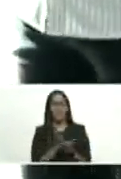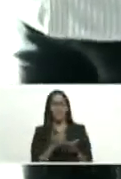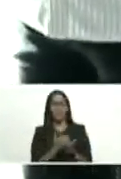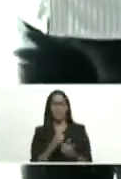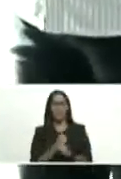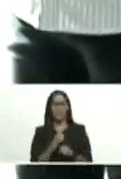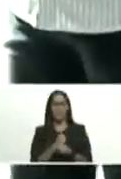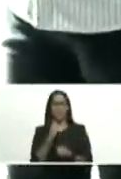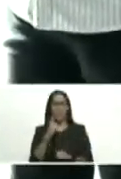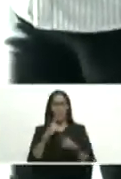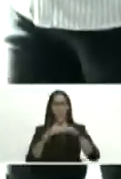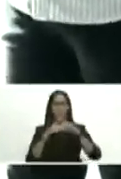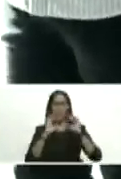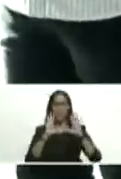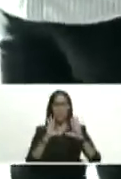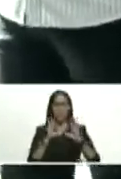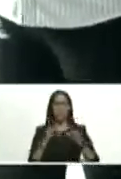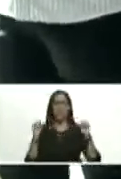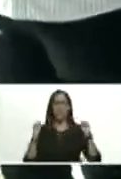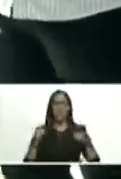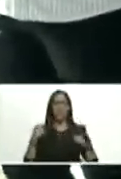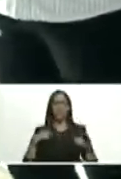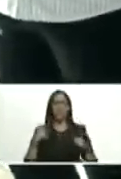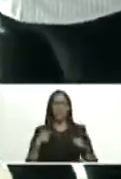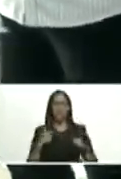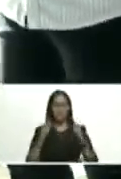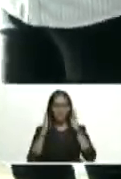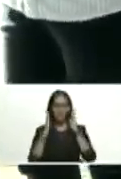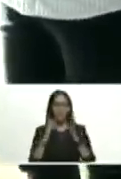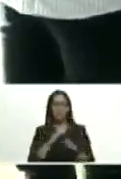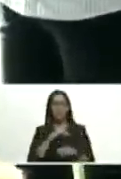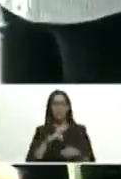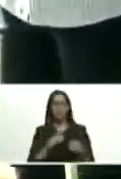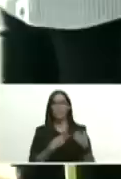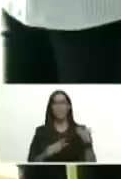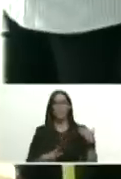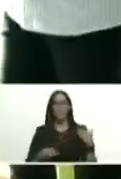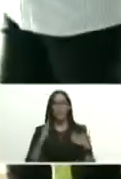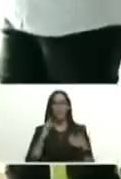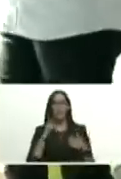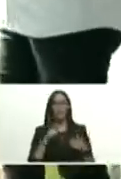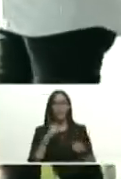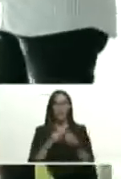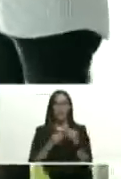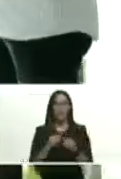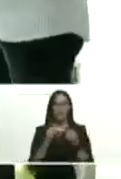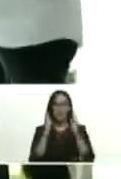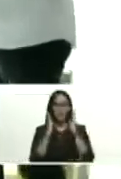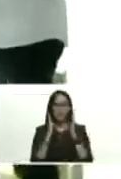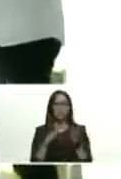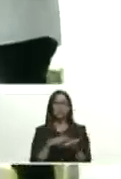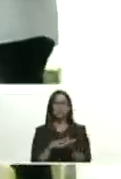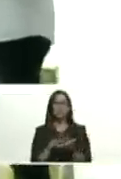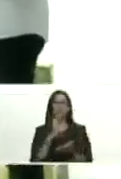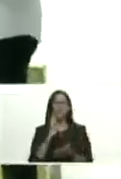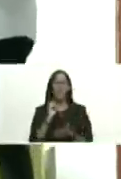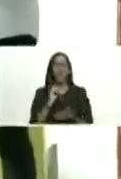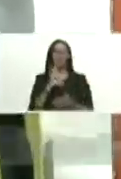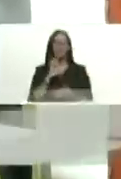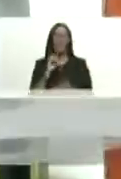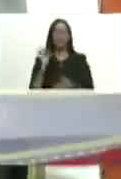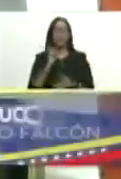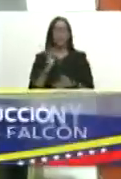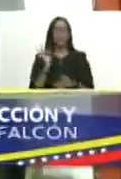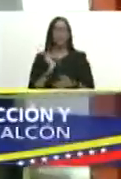del 1x10 del buen gobierno hoy tiene priorizado, y que nuestra viceministra y usted hacía referencia sobre el 40-50%